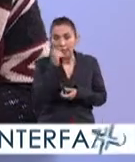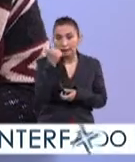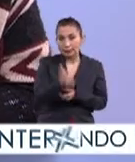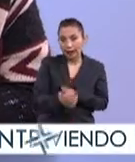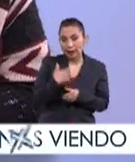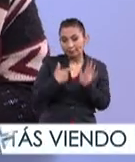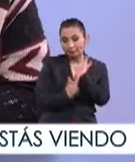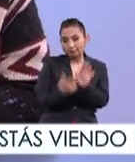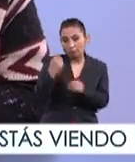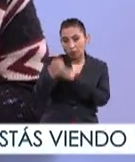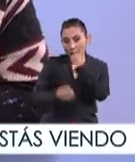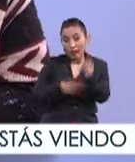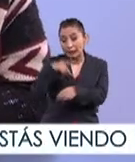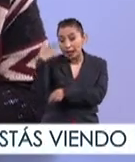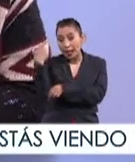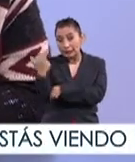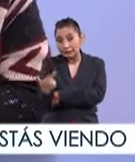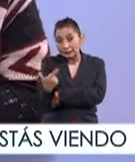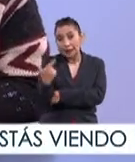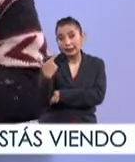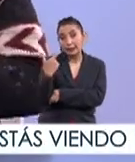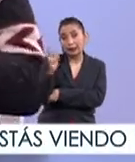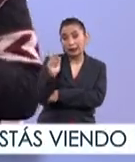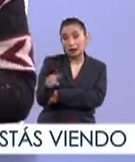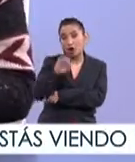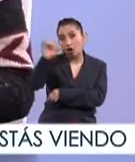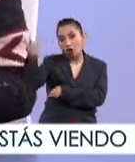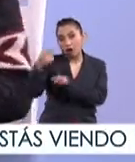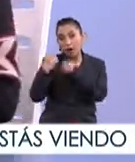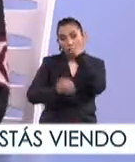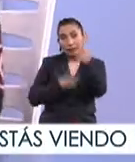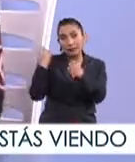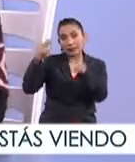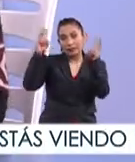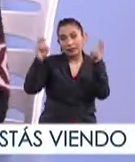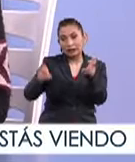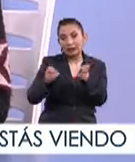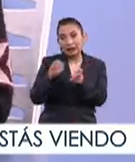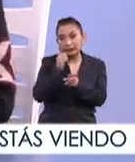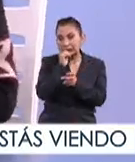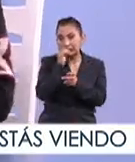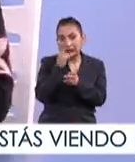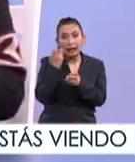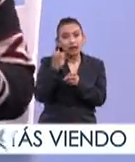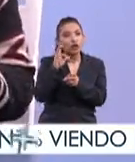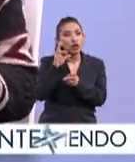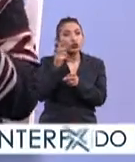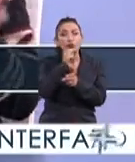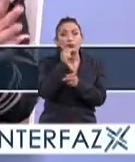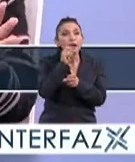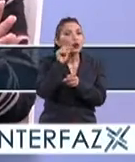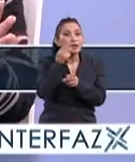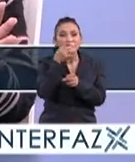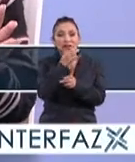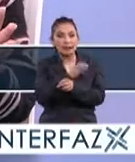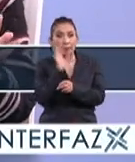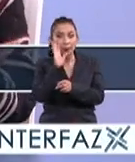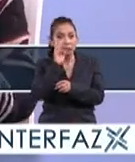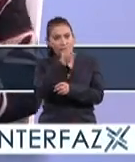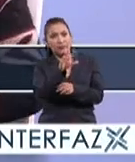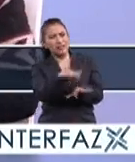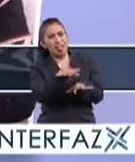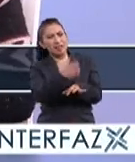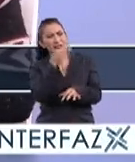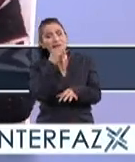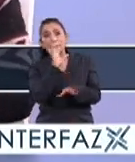6 la pieza escénica y a las 7 otra pieza que se llama Esto todavía no es una fiesta, que si tú la ves de lejos parecería una fiesta,